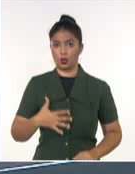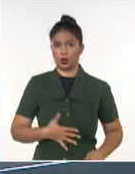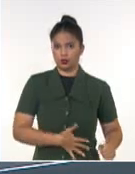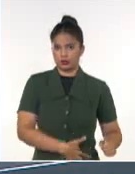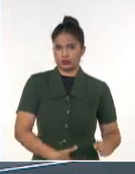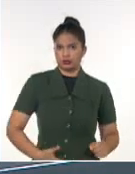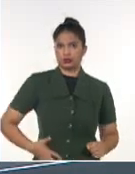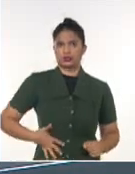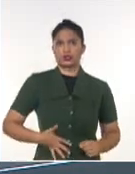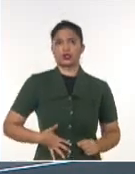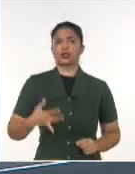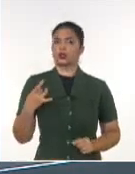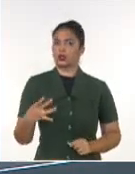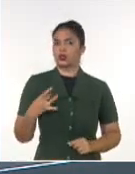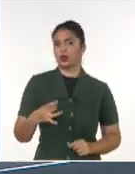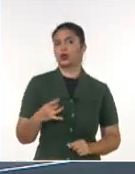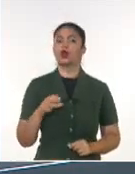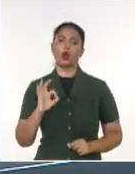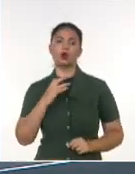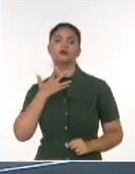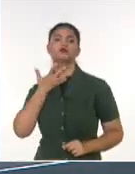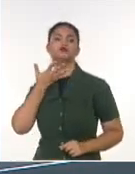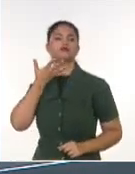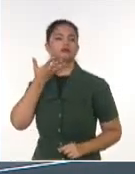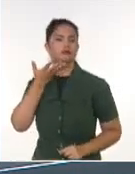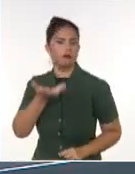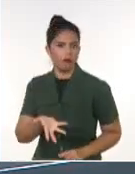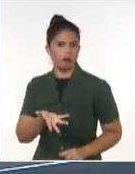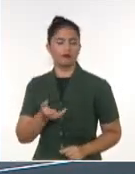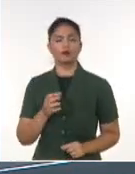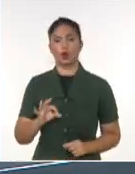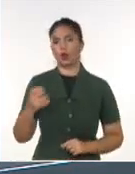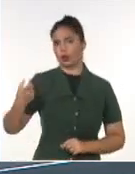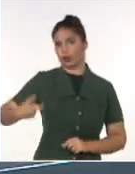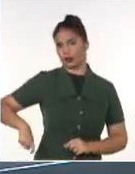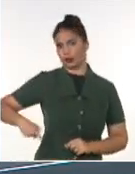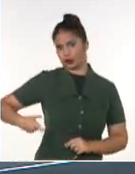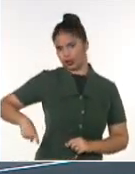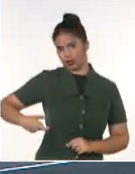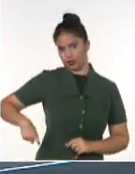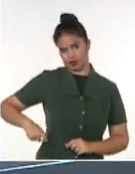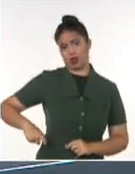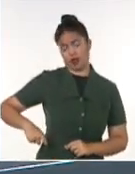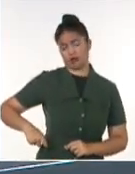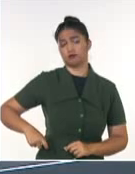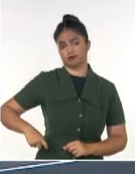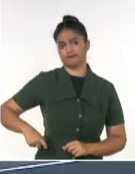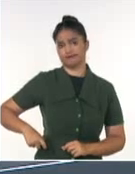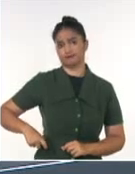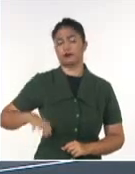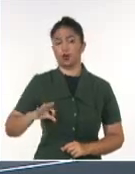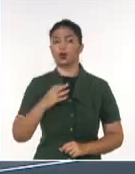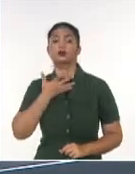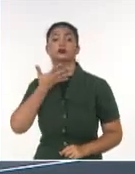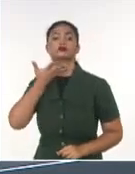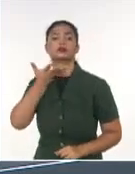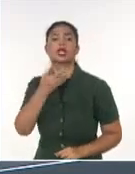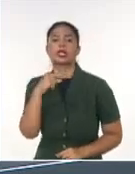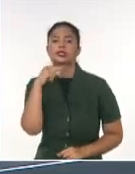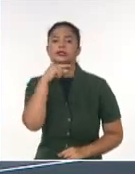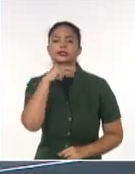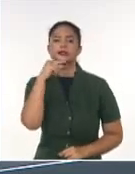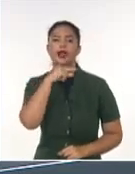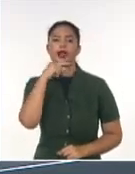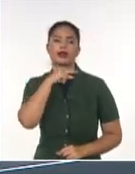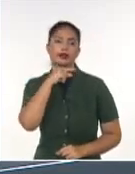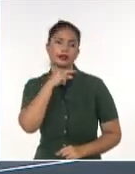vómitos persistentes, diarrea, puede haber también signos de sangramiento, irritabilidad, y todos estos síntomas nos van alertando de